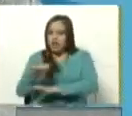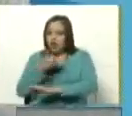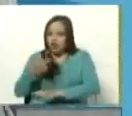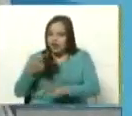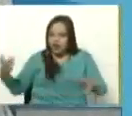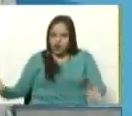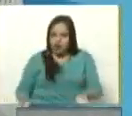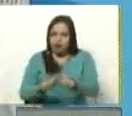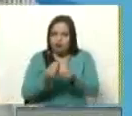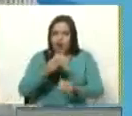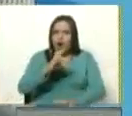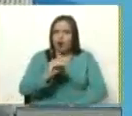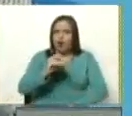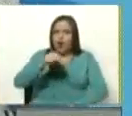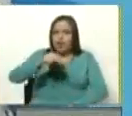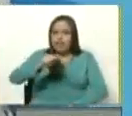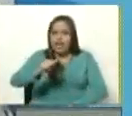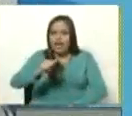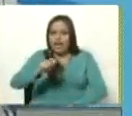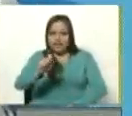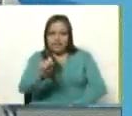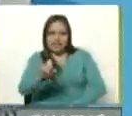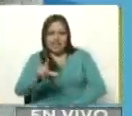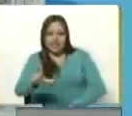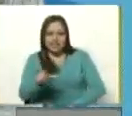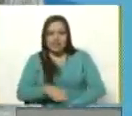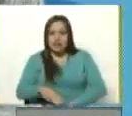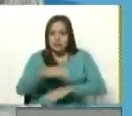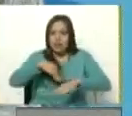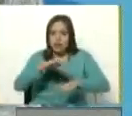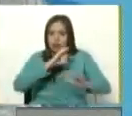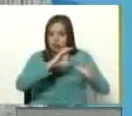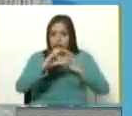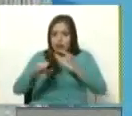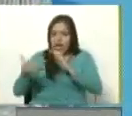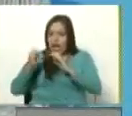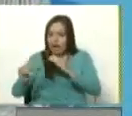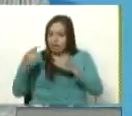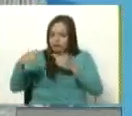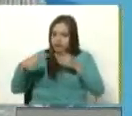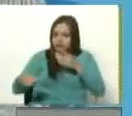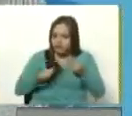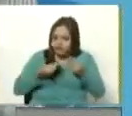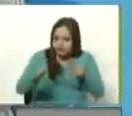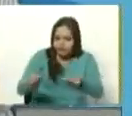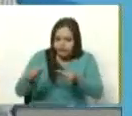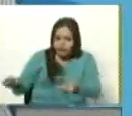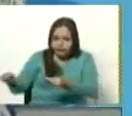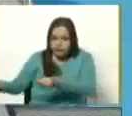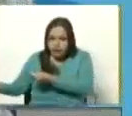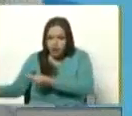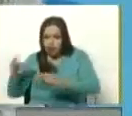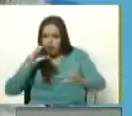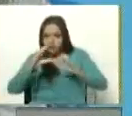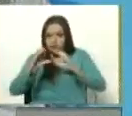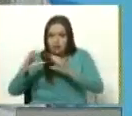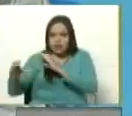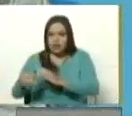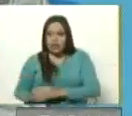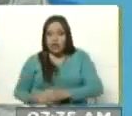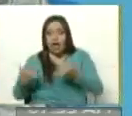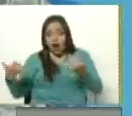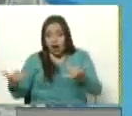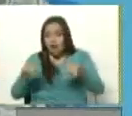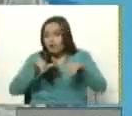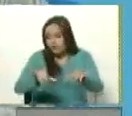Conatel, a través del MISI, equipó a muchos medios comunitarios. Pues. Actualmente siguen siendo esos